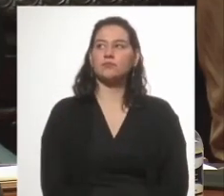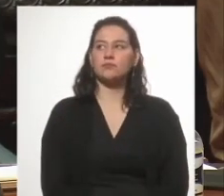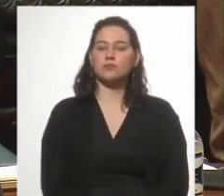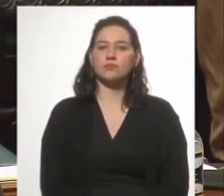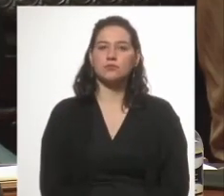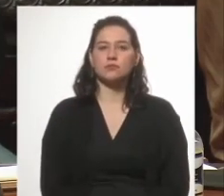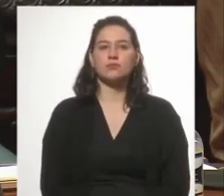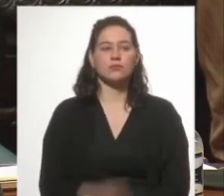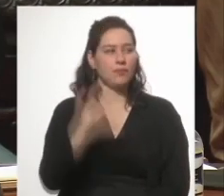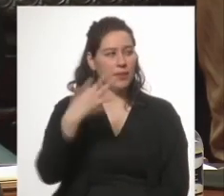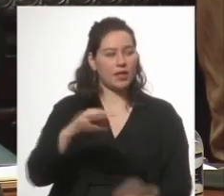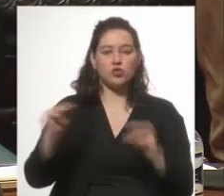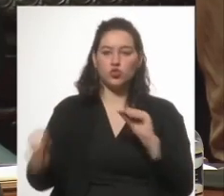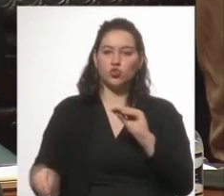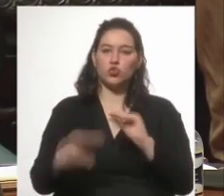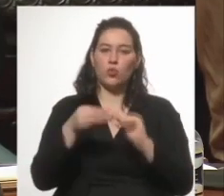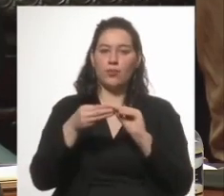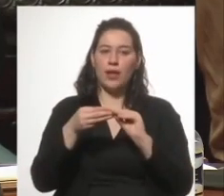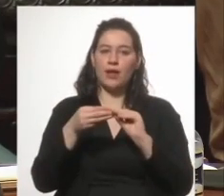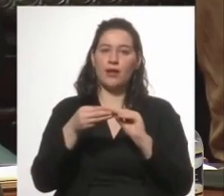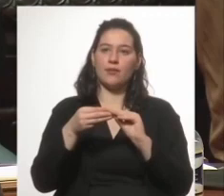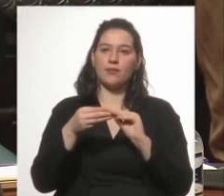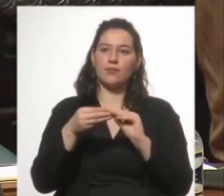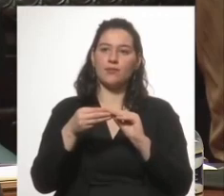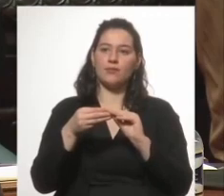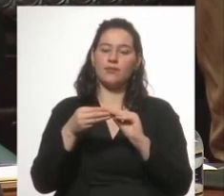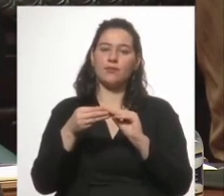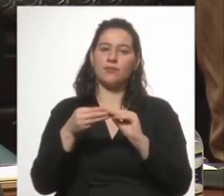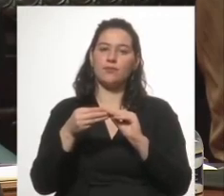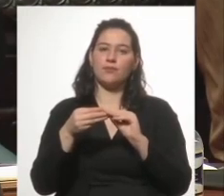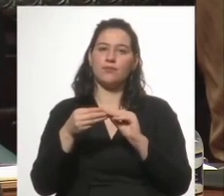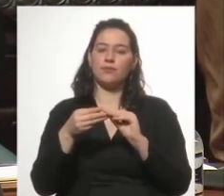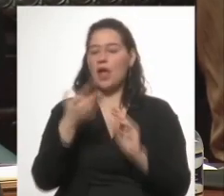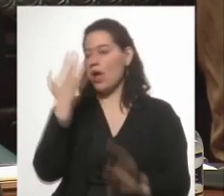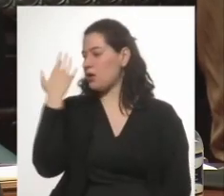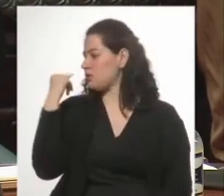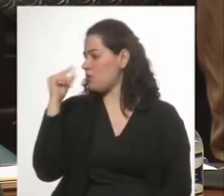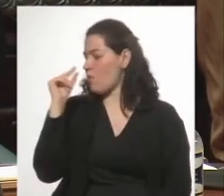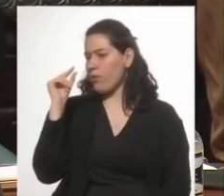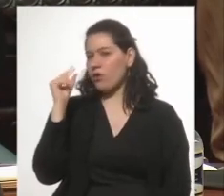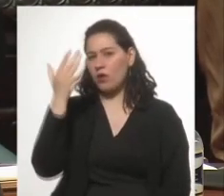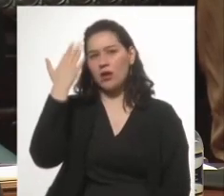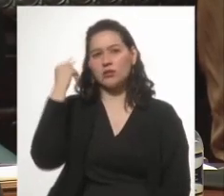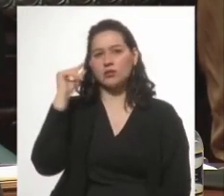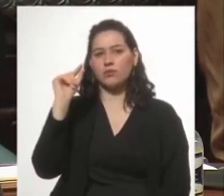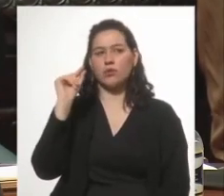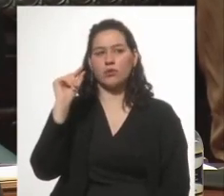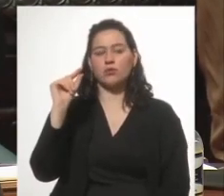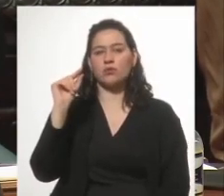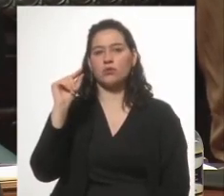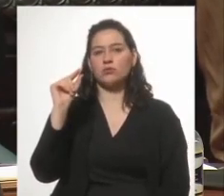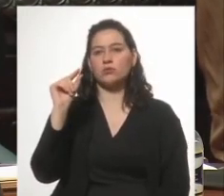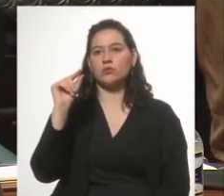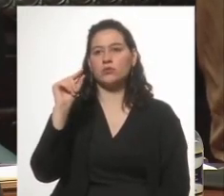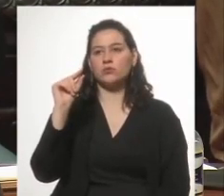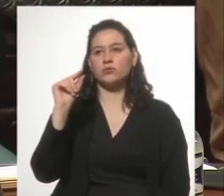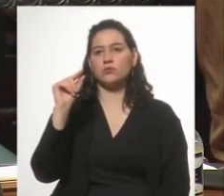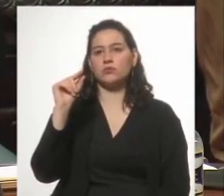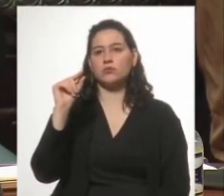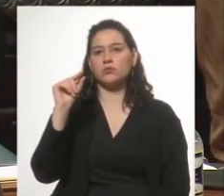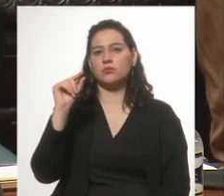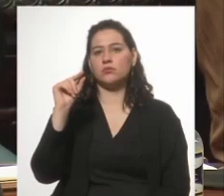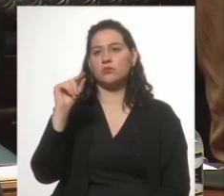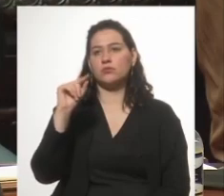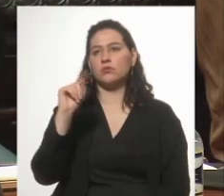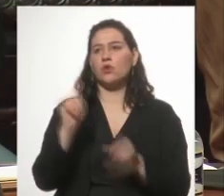Se suma a todo esto la reciente aparición o la